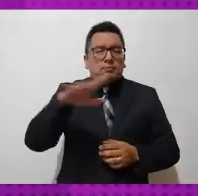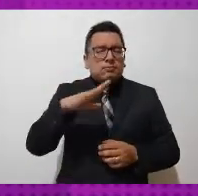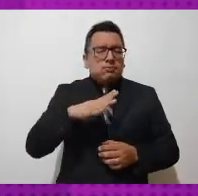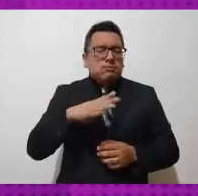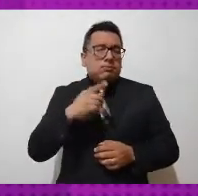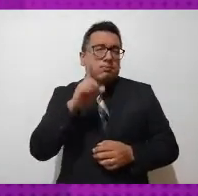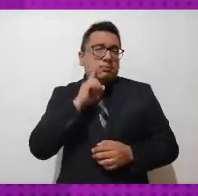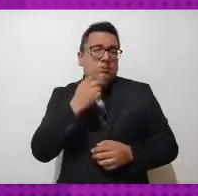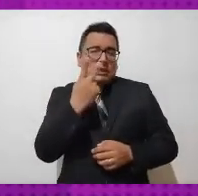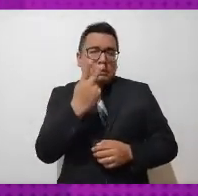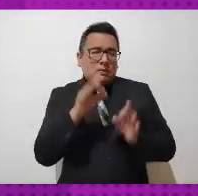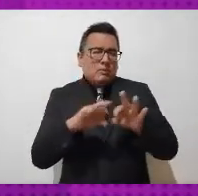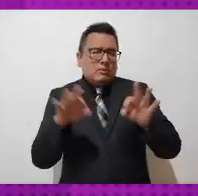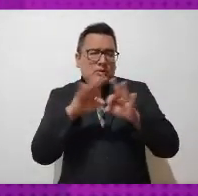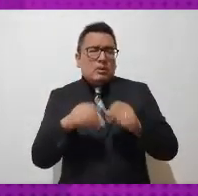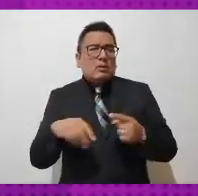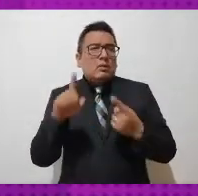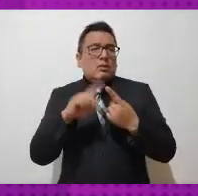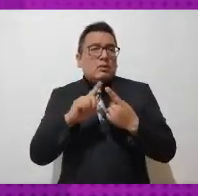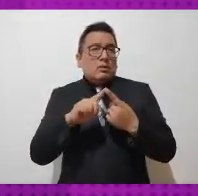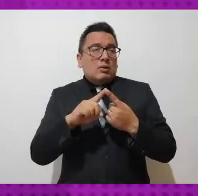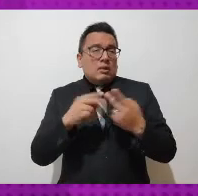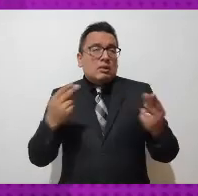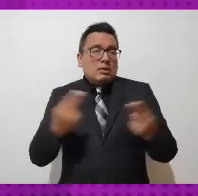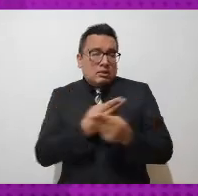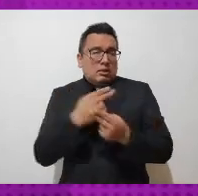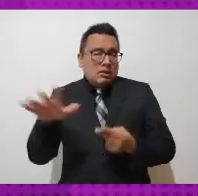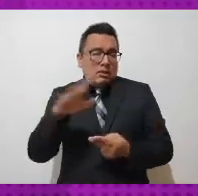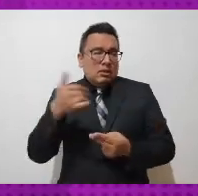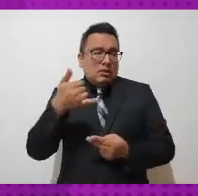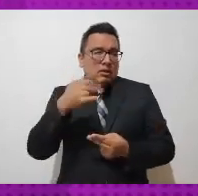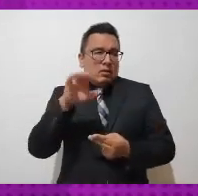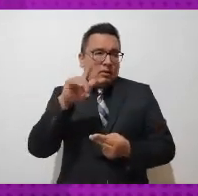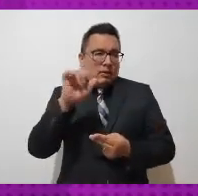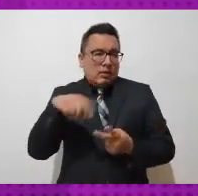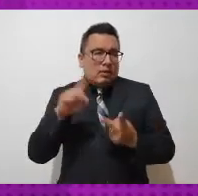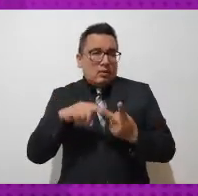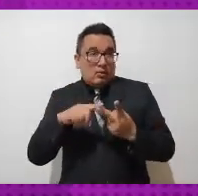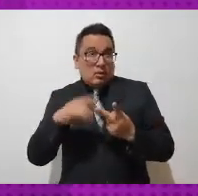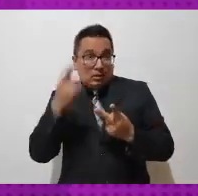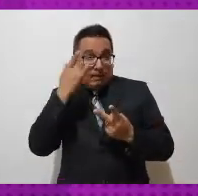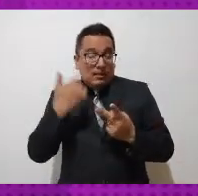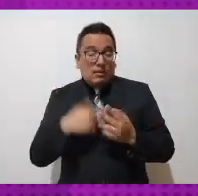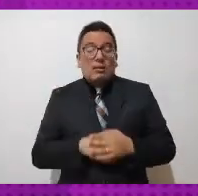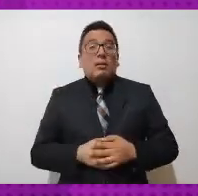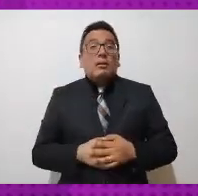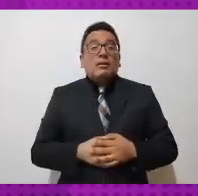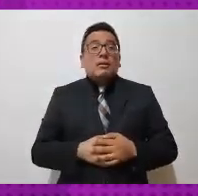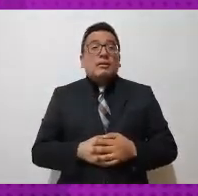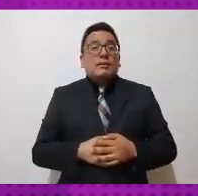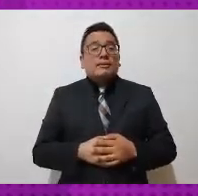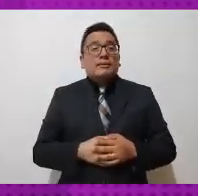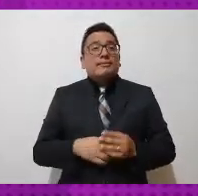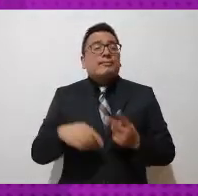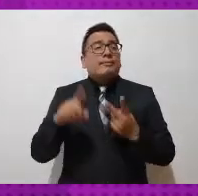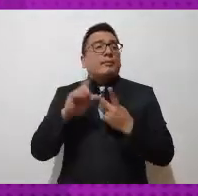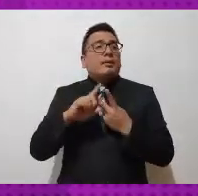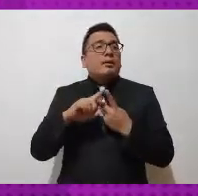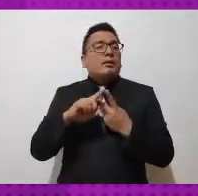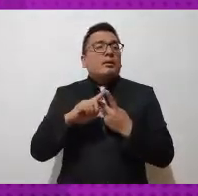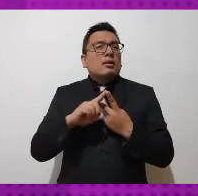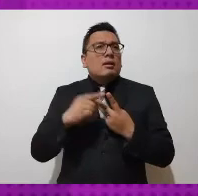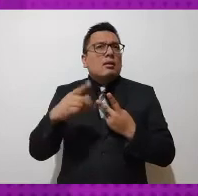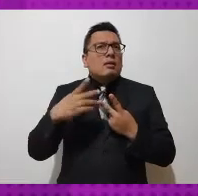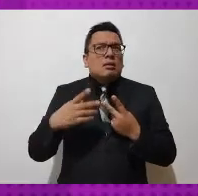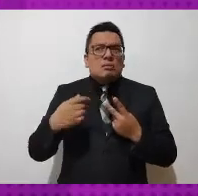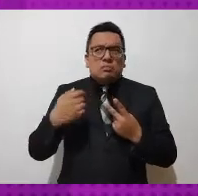muy importantes, una nacida en Yucatán, otra en Campeche, que la primera fue